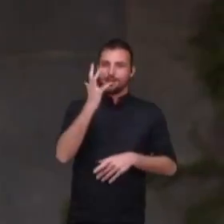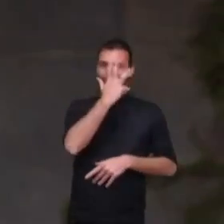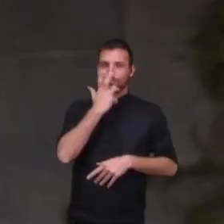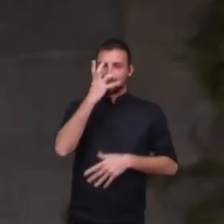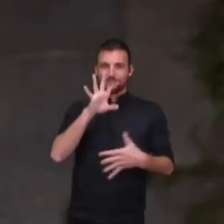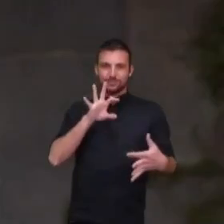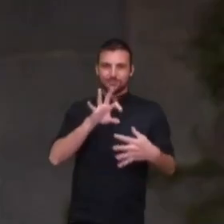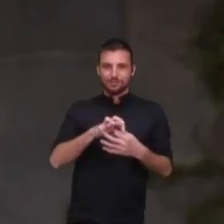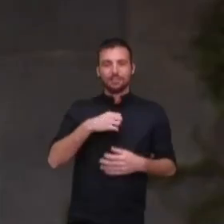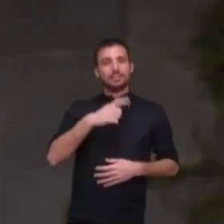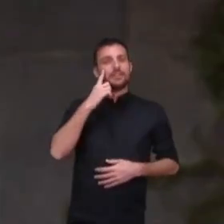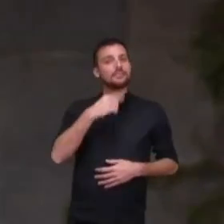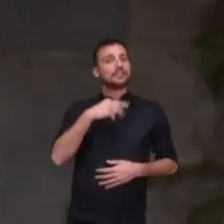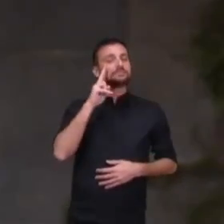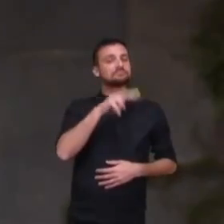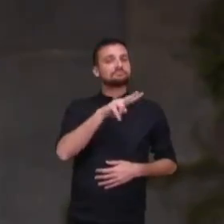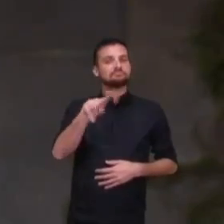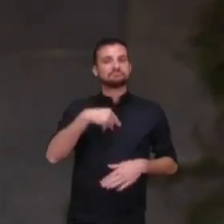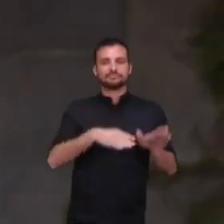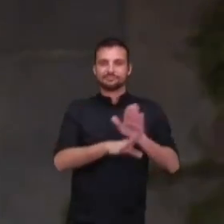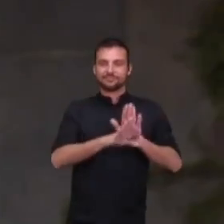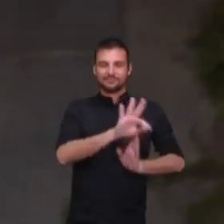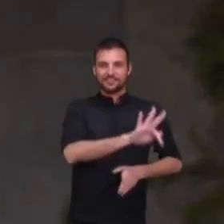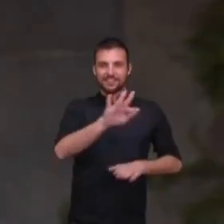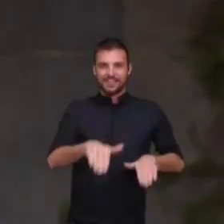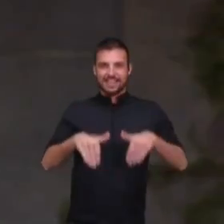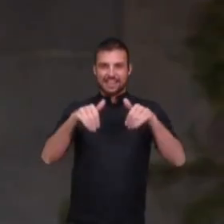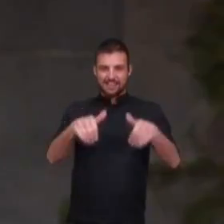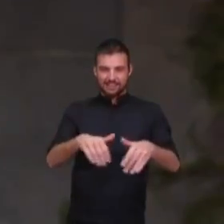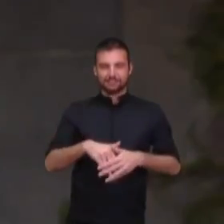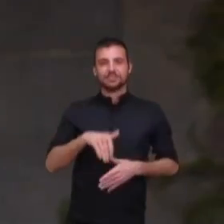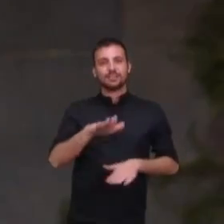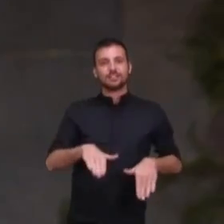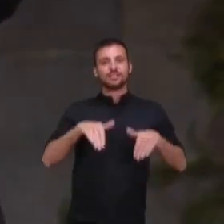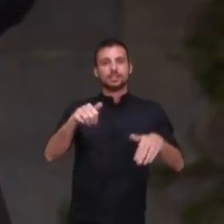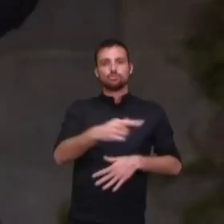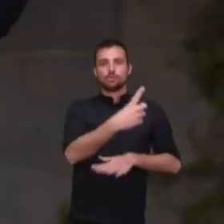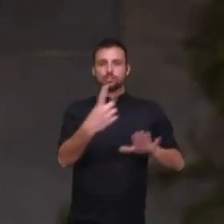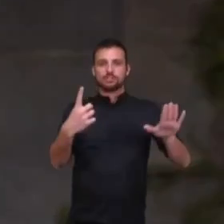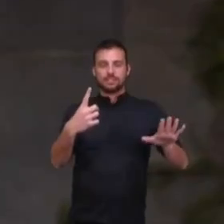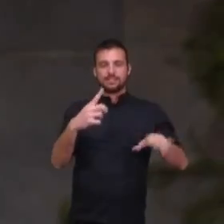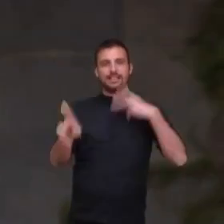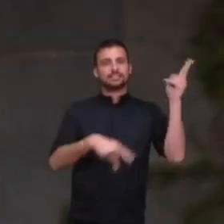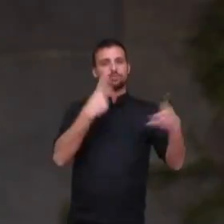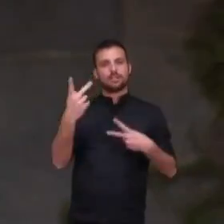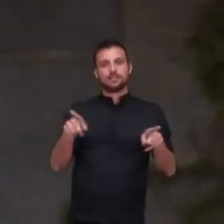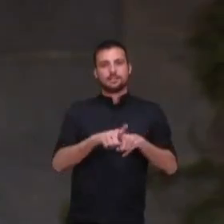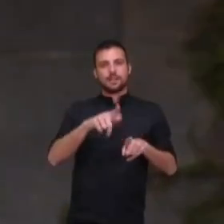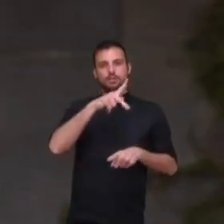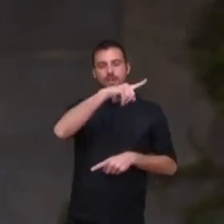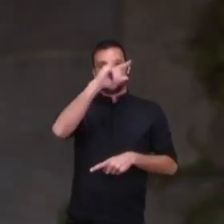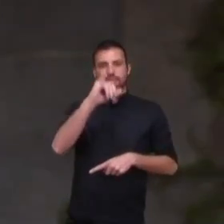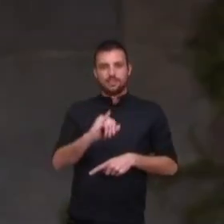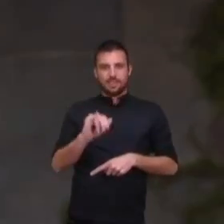que seguir conociendo a nuestras candidatas. Así que, Vamos allá. Candidata número 6, restaurante Hermanos García II, ferretería